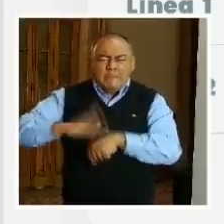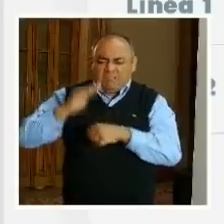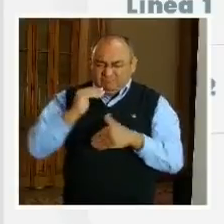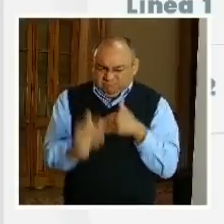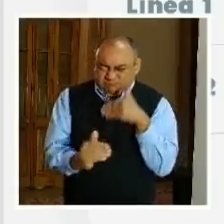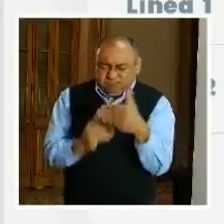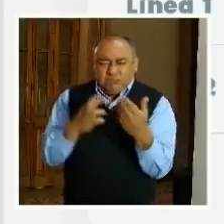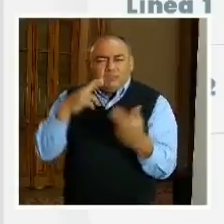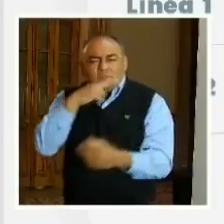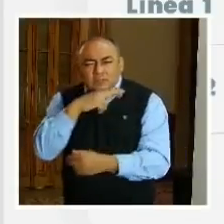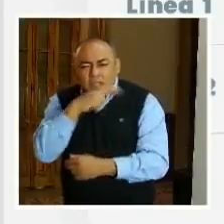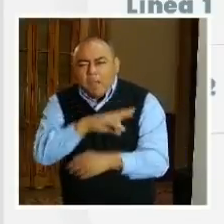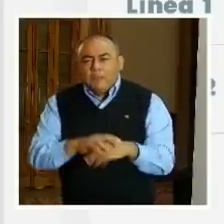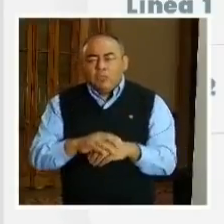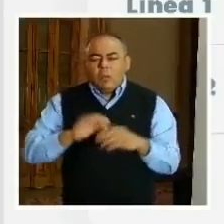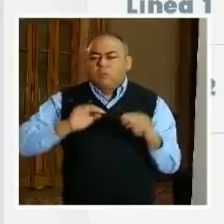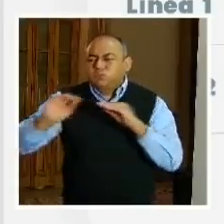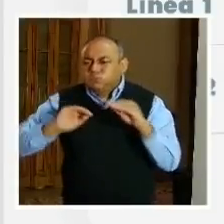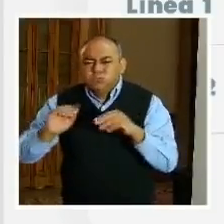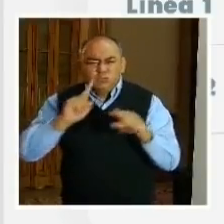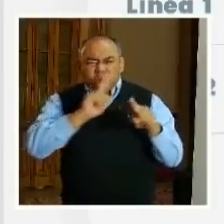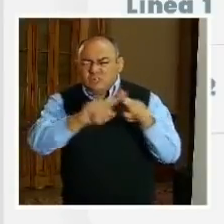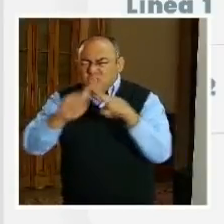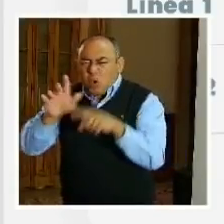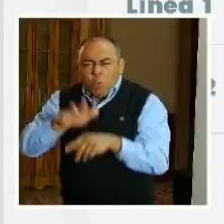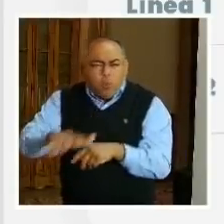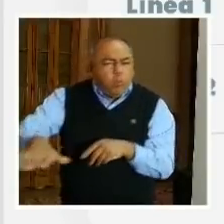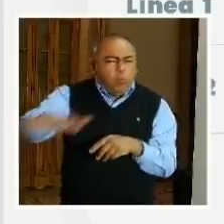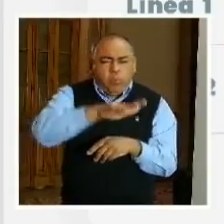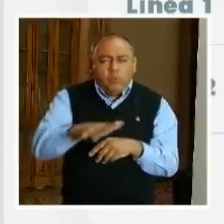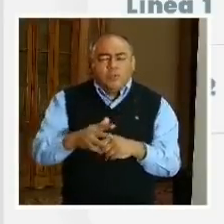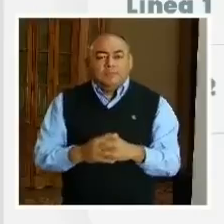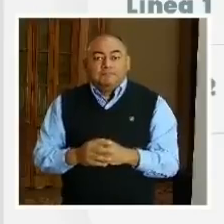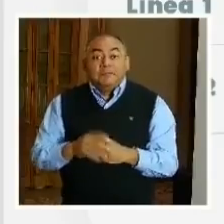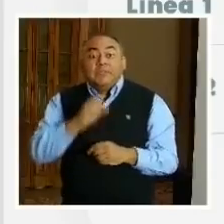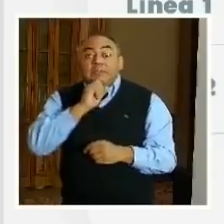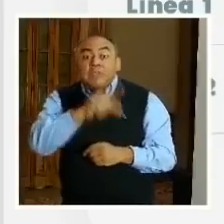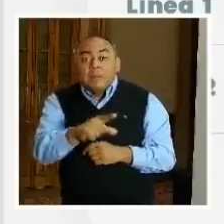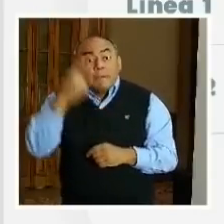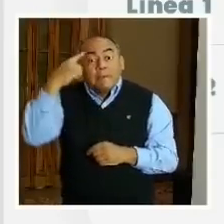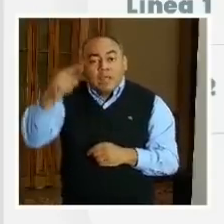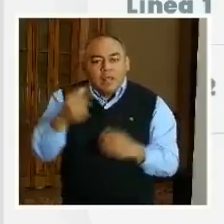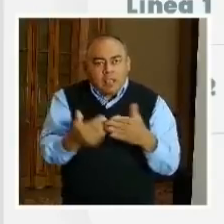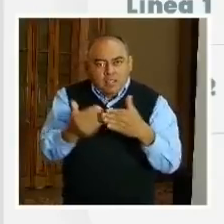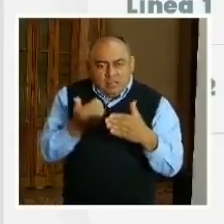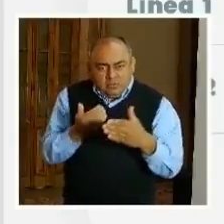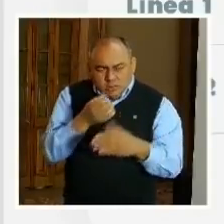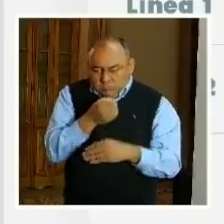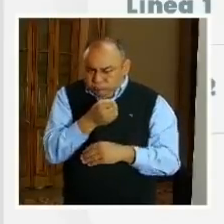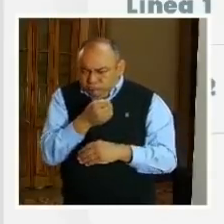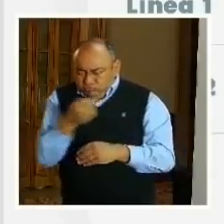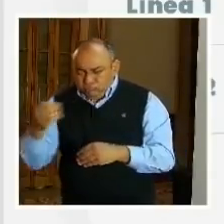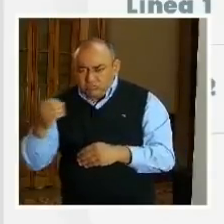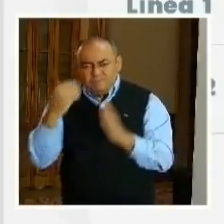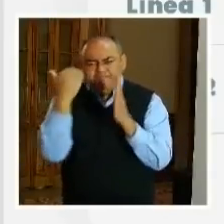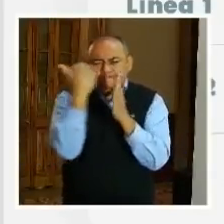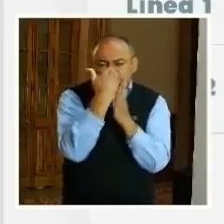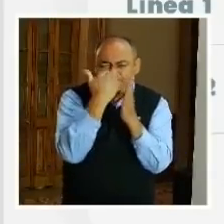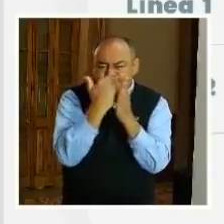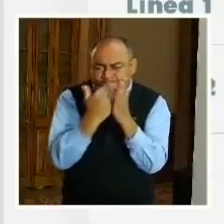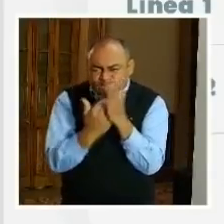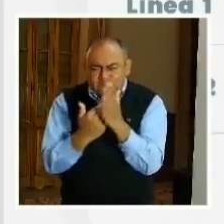con sistemas modulares y además de organizar todo en forma